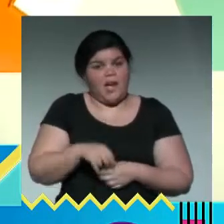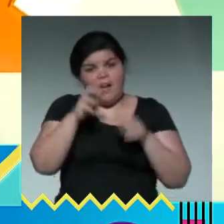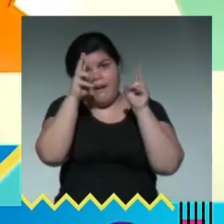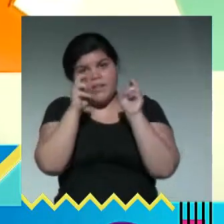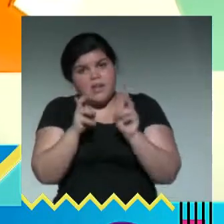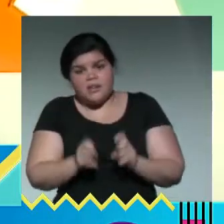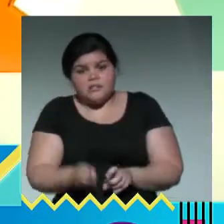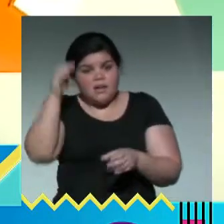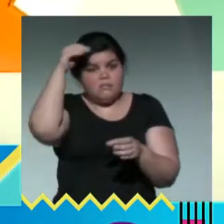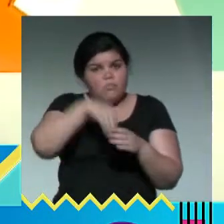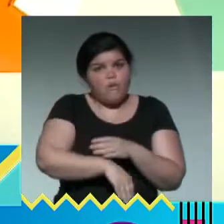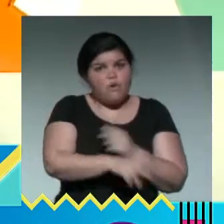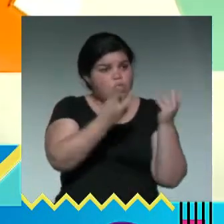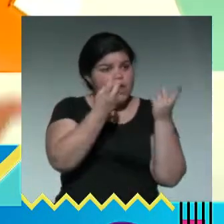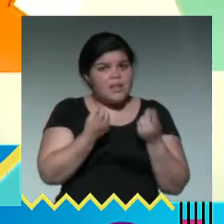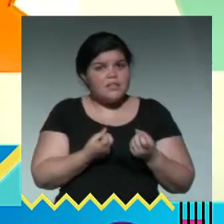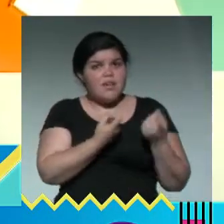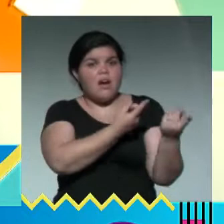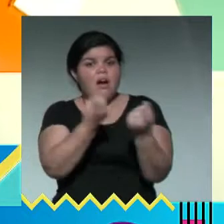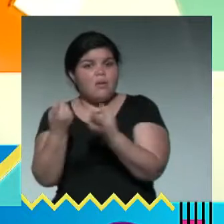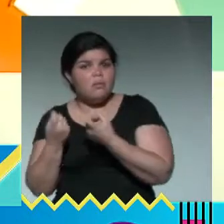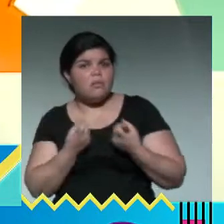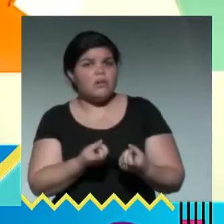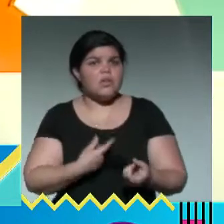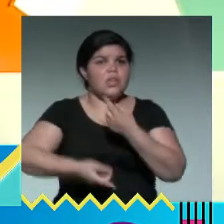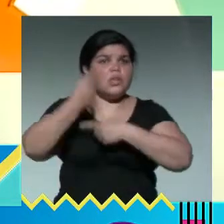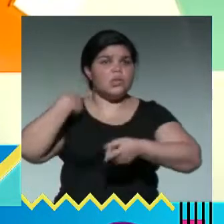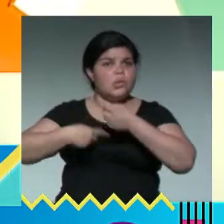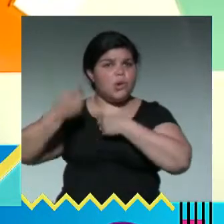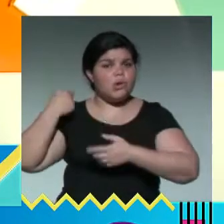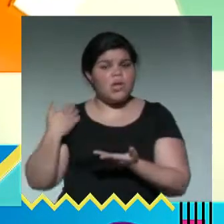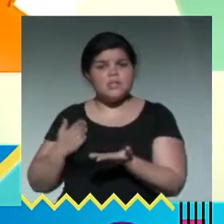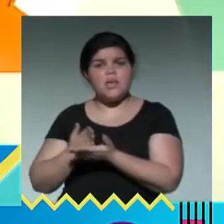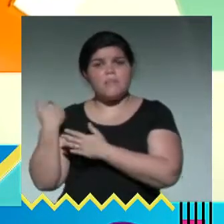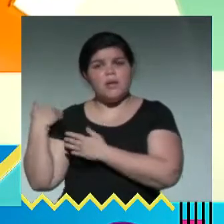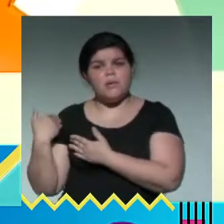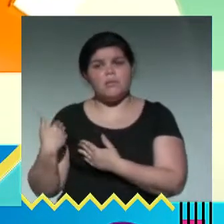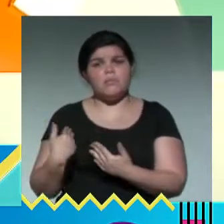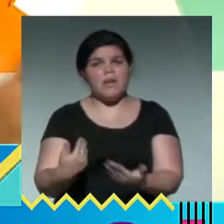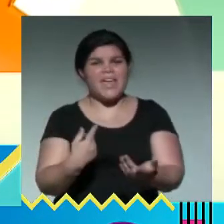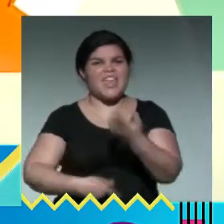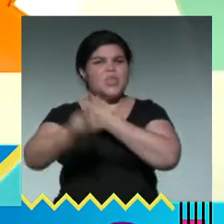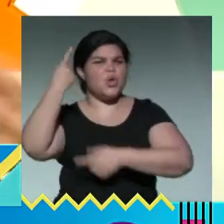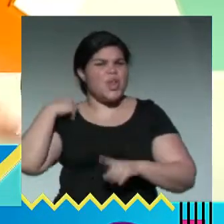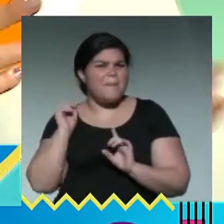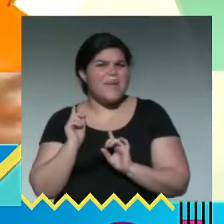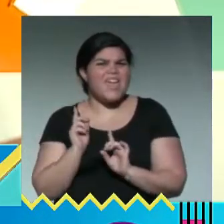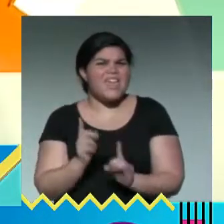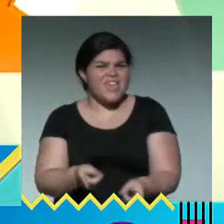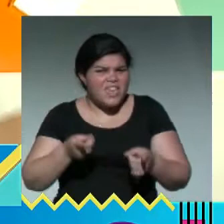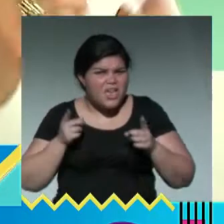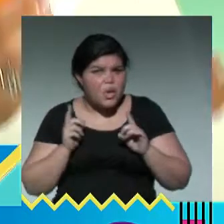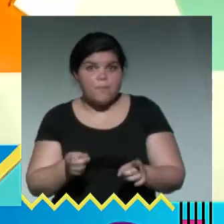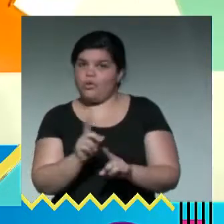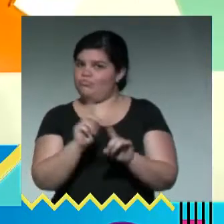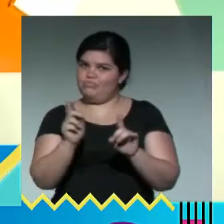analizarlos críticamente, hay que revisar todo el tiempo. La historia todo el tiempo se revisa. La historia no es un cuento que te cuentan y que